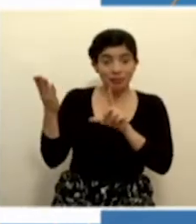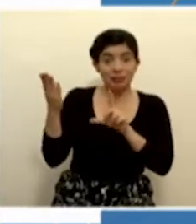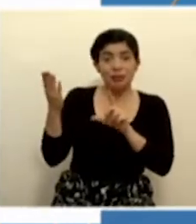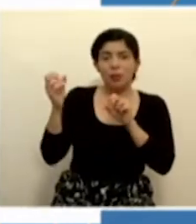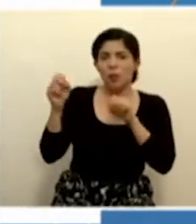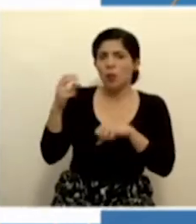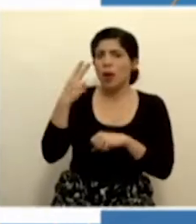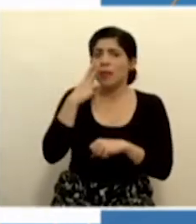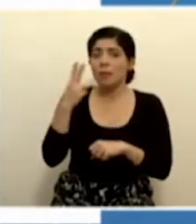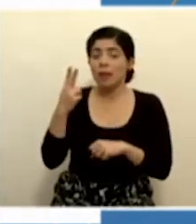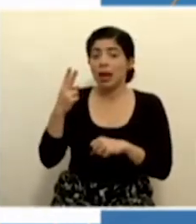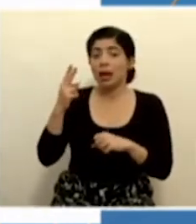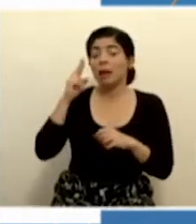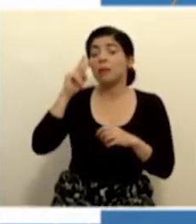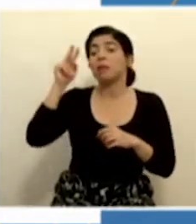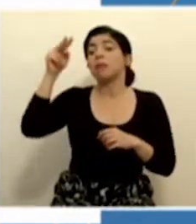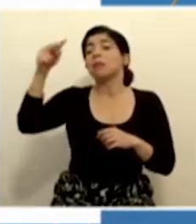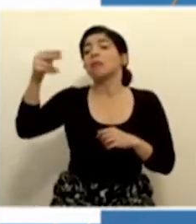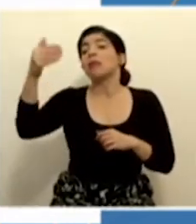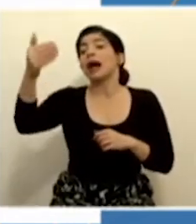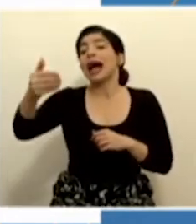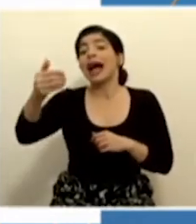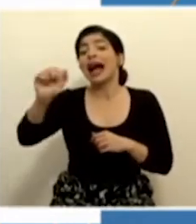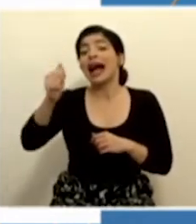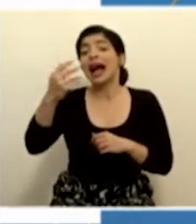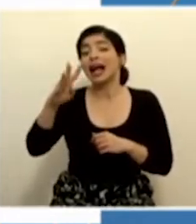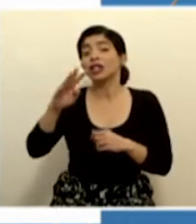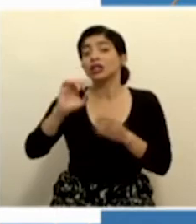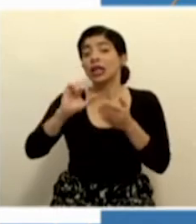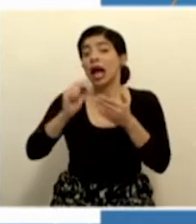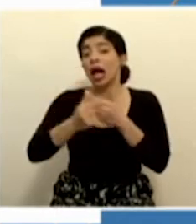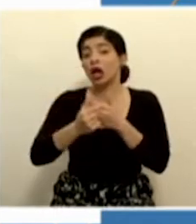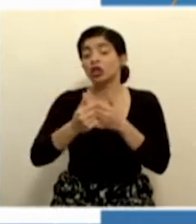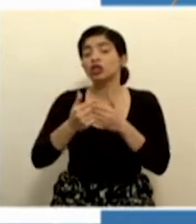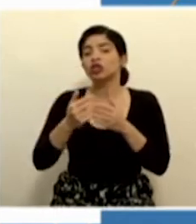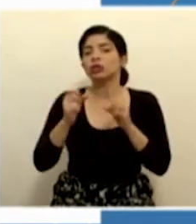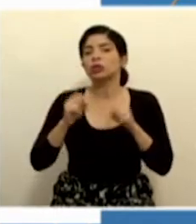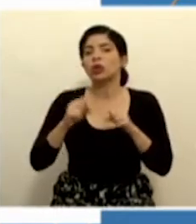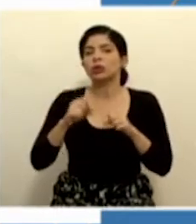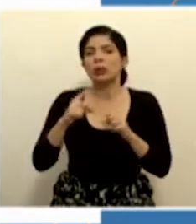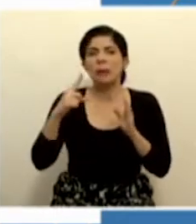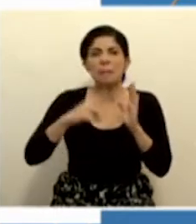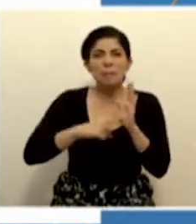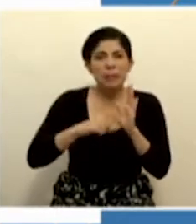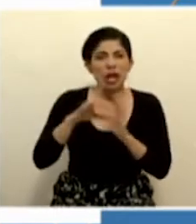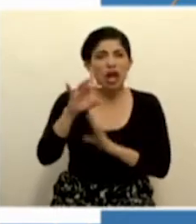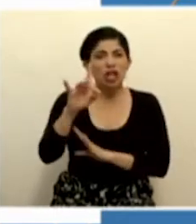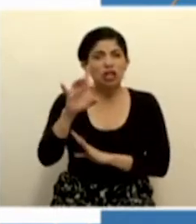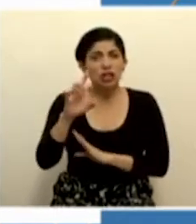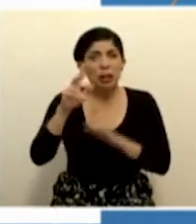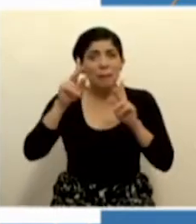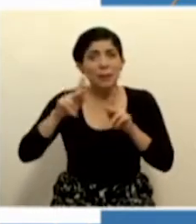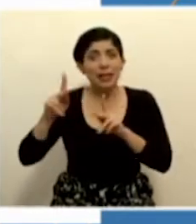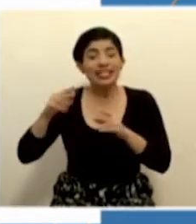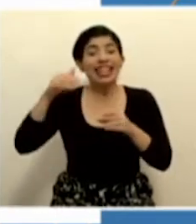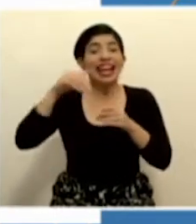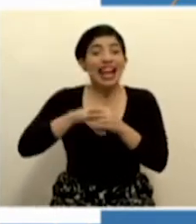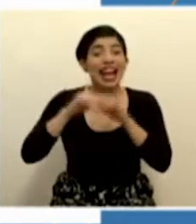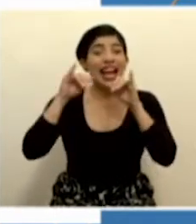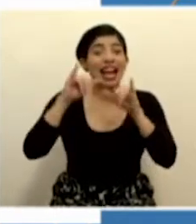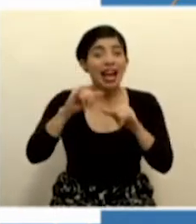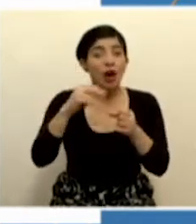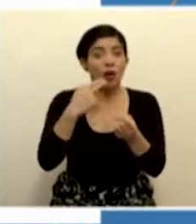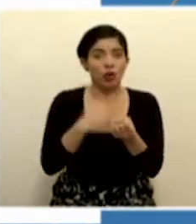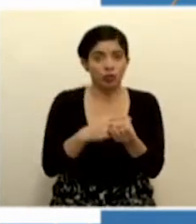ver que la misma proyección para el 14 de agosto estamos hablando de cerca de 1800 personas hospitalizadas en camas